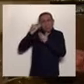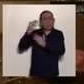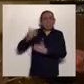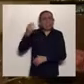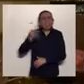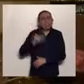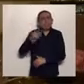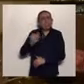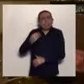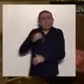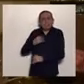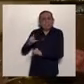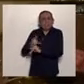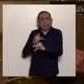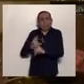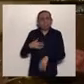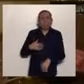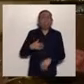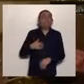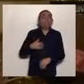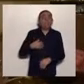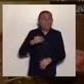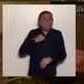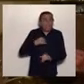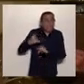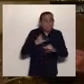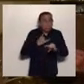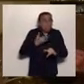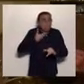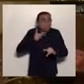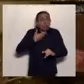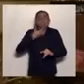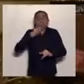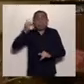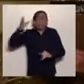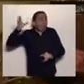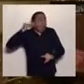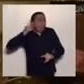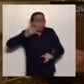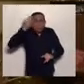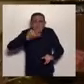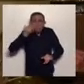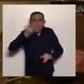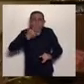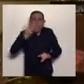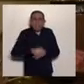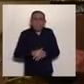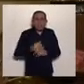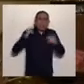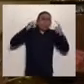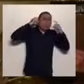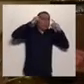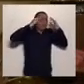dedicado especialmente a él. San José, que supo escuchar muy bien la voz de Dios, que a través